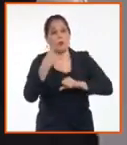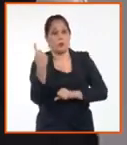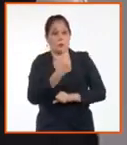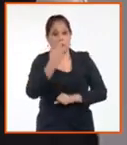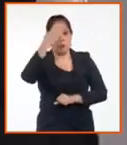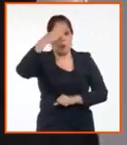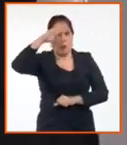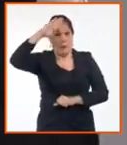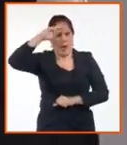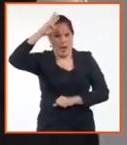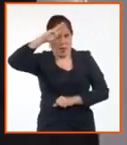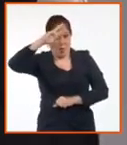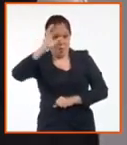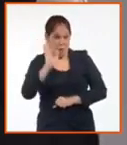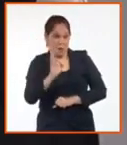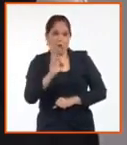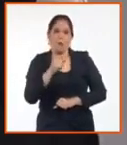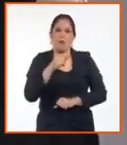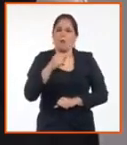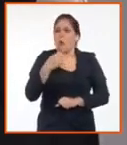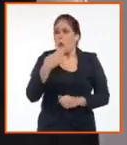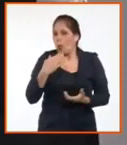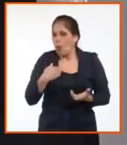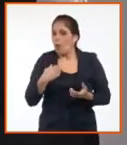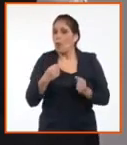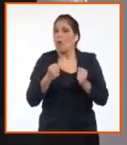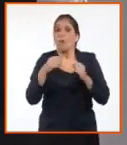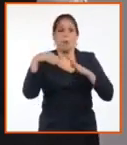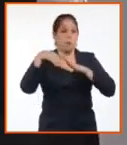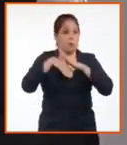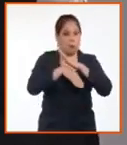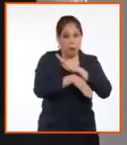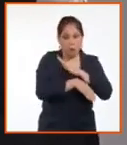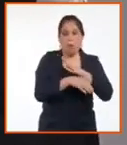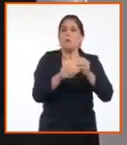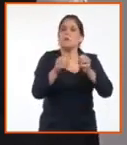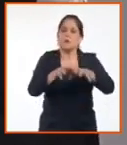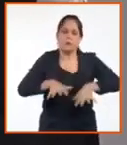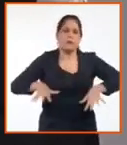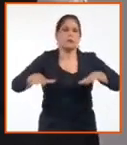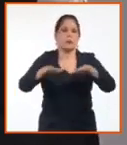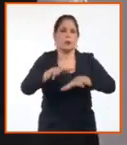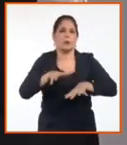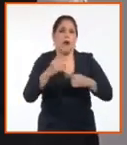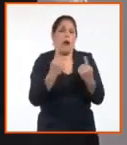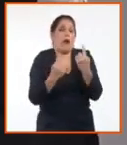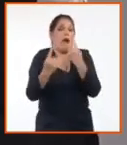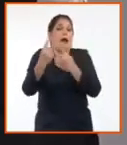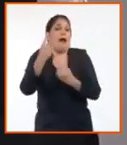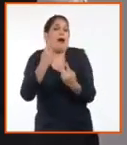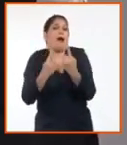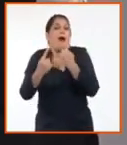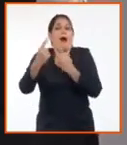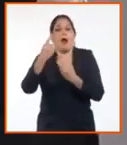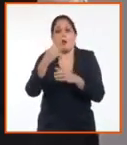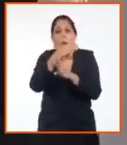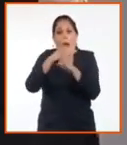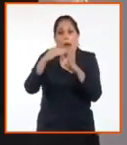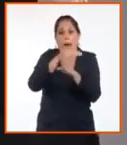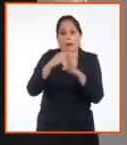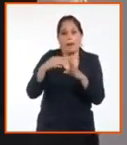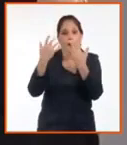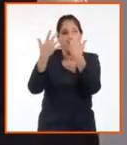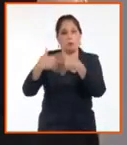medicamentos genéricos están viviendo fuertemente pues algunos casos que están operando apenas la mitad de sus máquinas